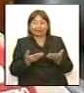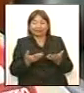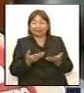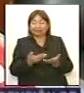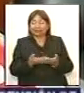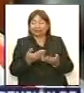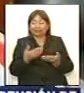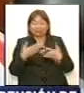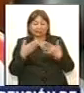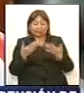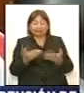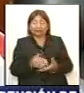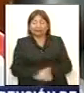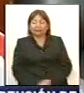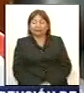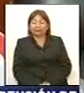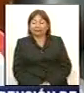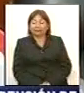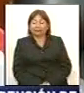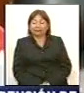lentamente, pero va a ir.